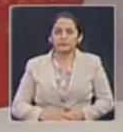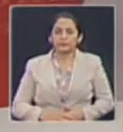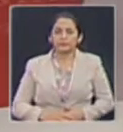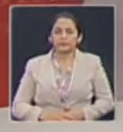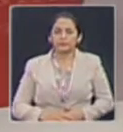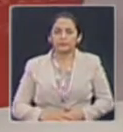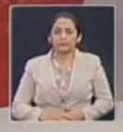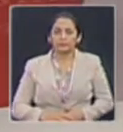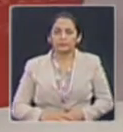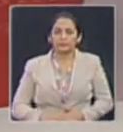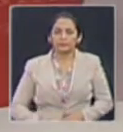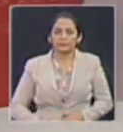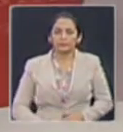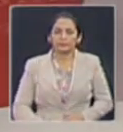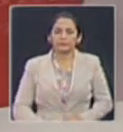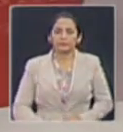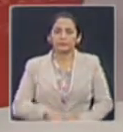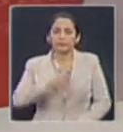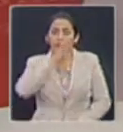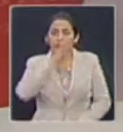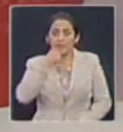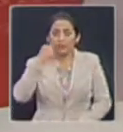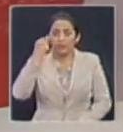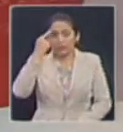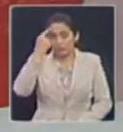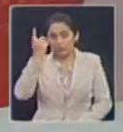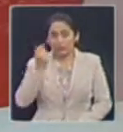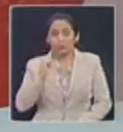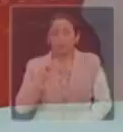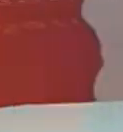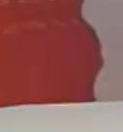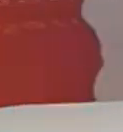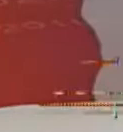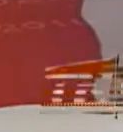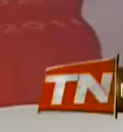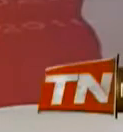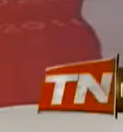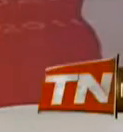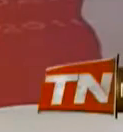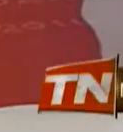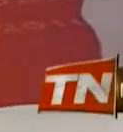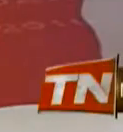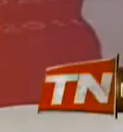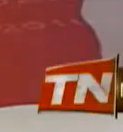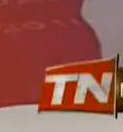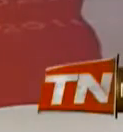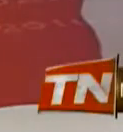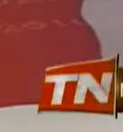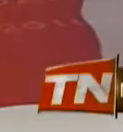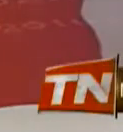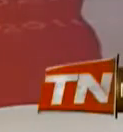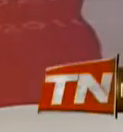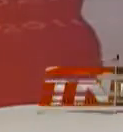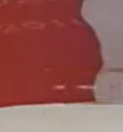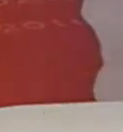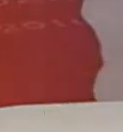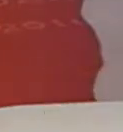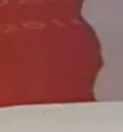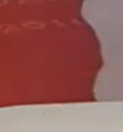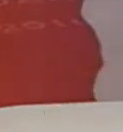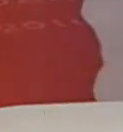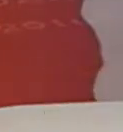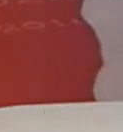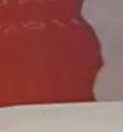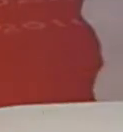presencia del expresidente de la República, Rafael Correa, Alianza País realizará su convención nacional en Esmeraldas el próximo 3 de